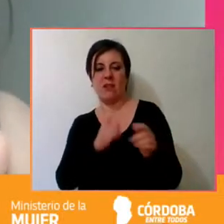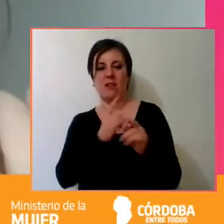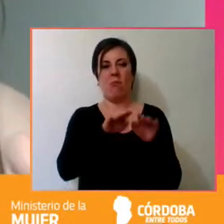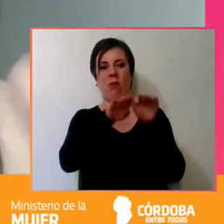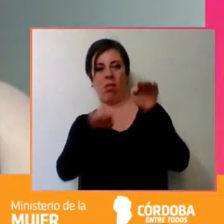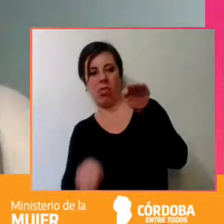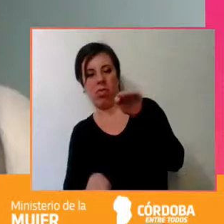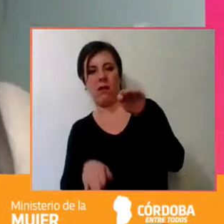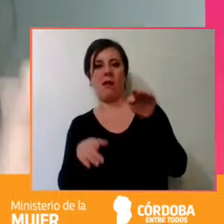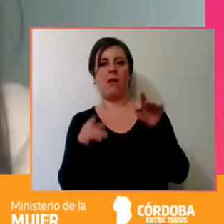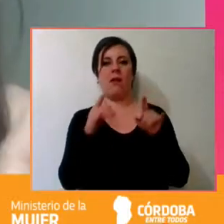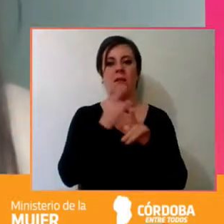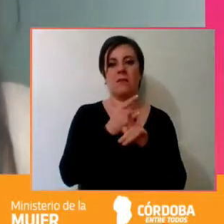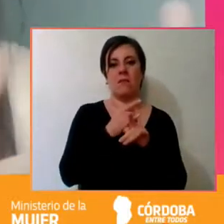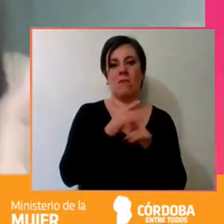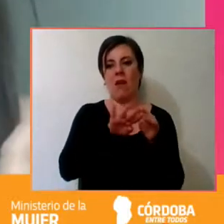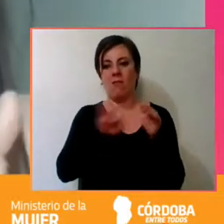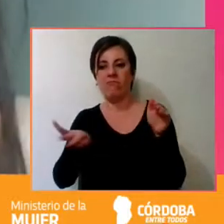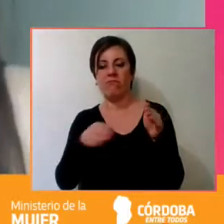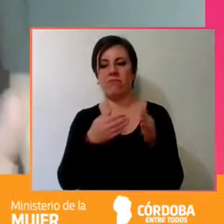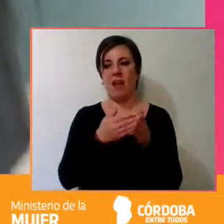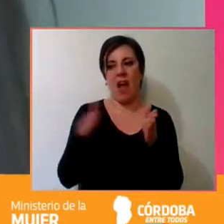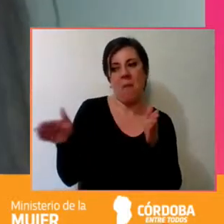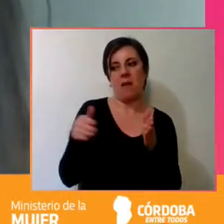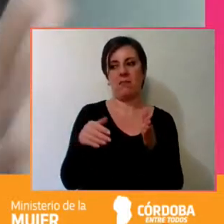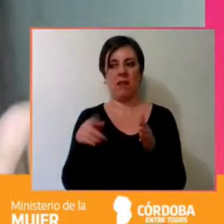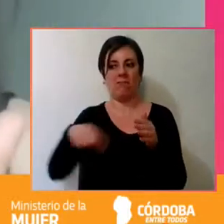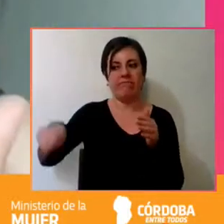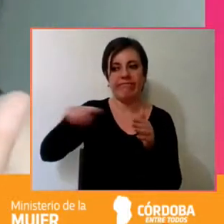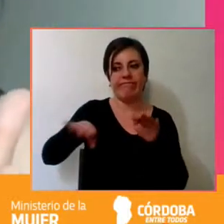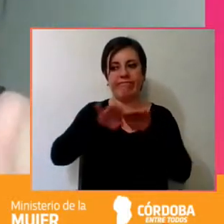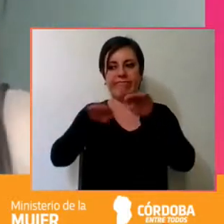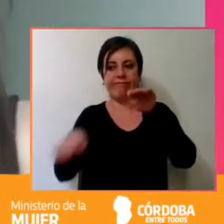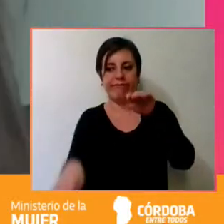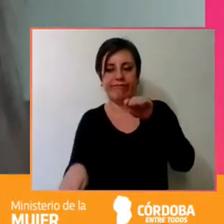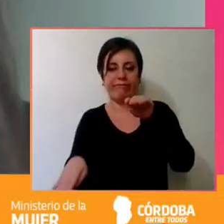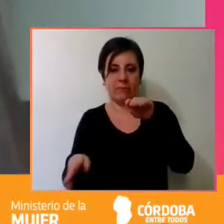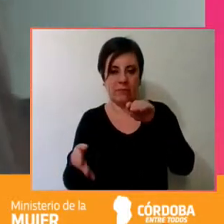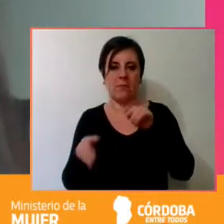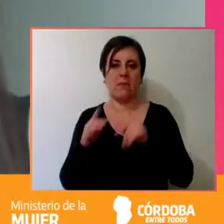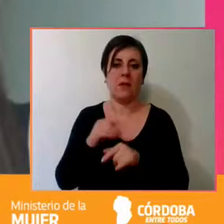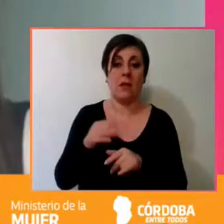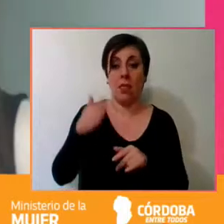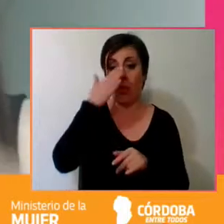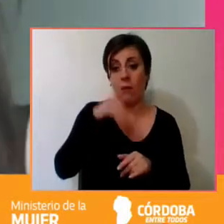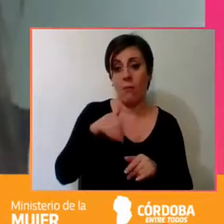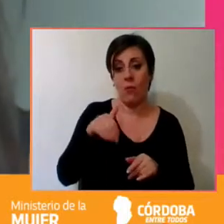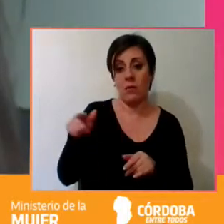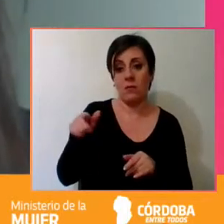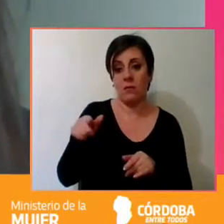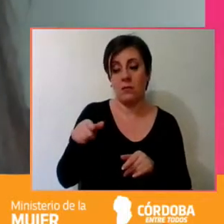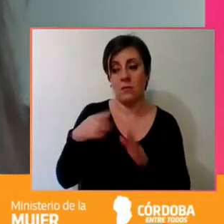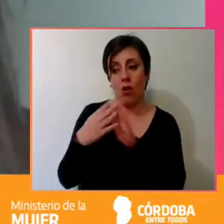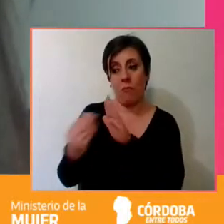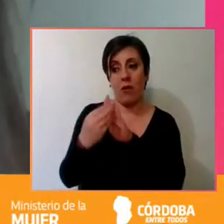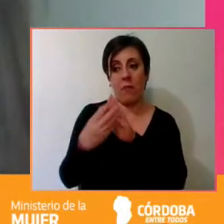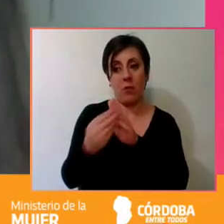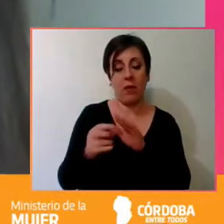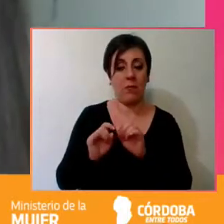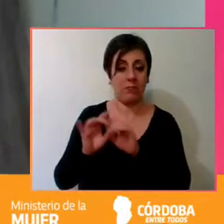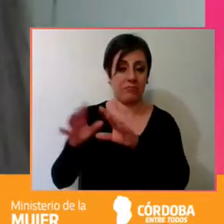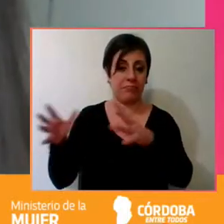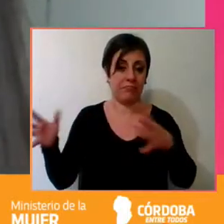digamos, marginal, el del lado, el periférico, no el central. Y eso luego va y se reproduce en los espacios de